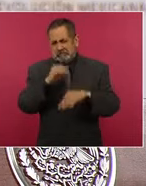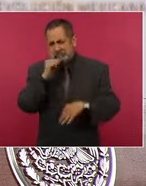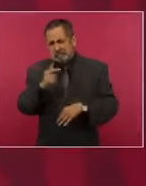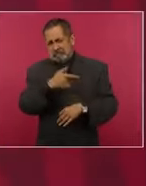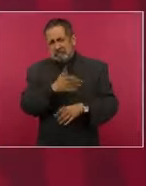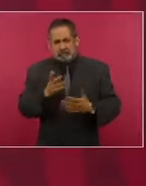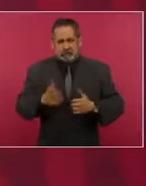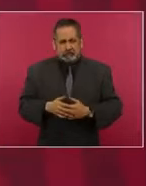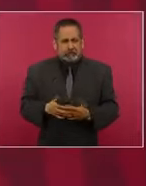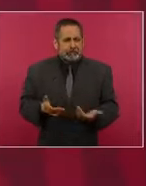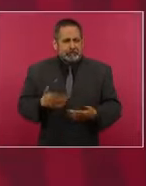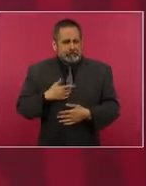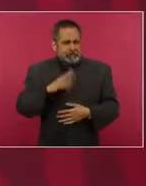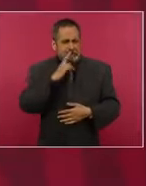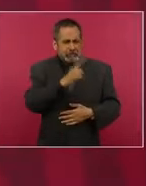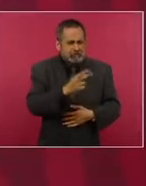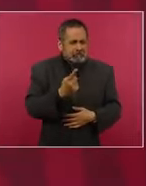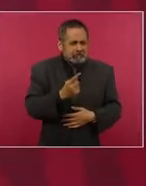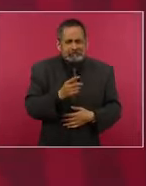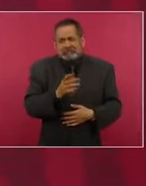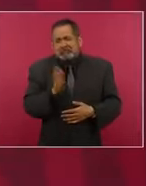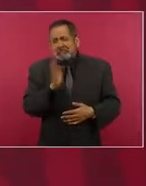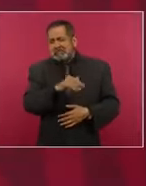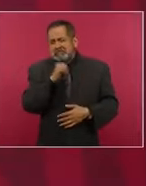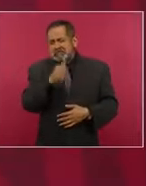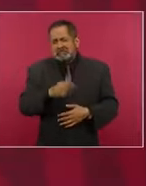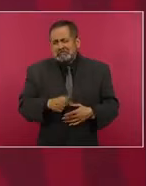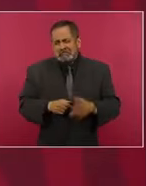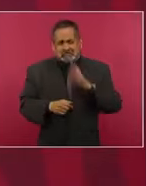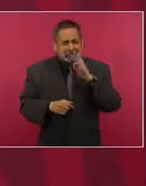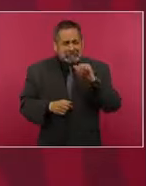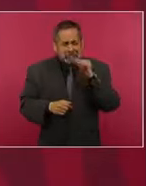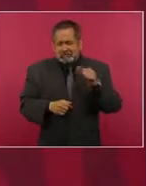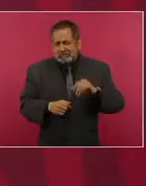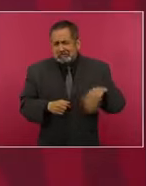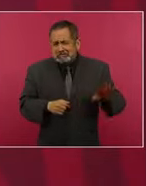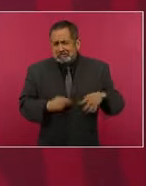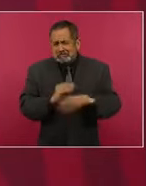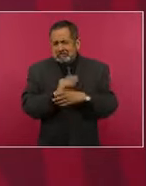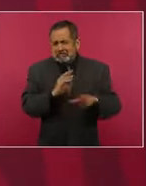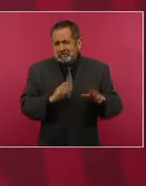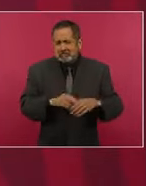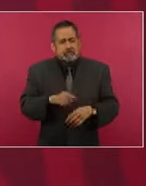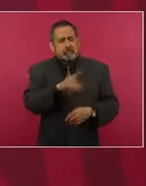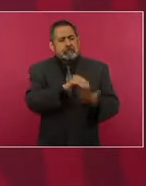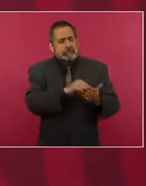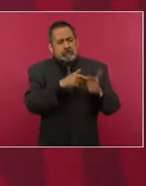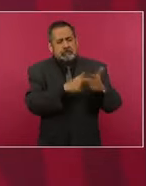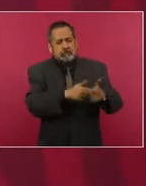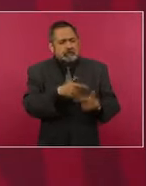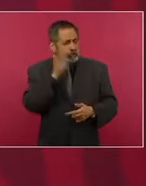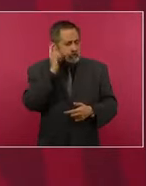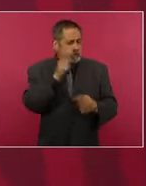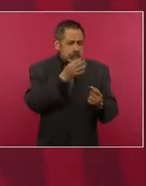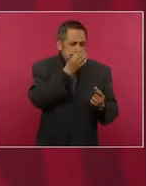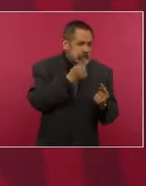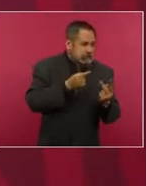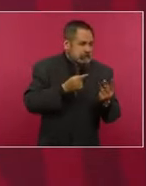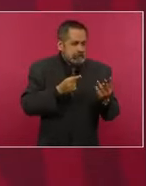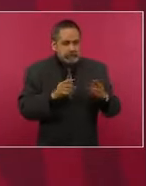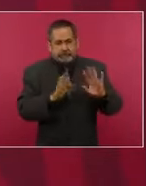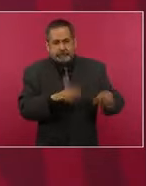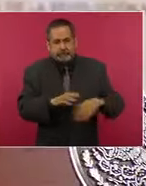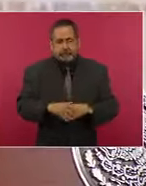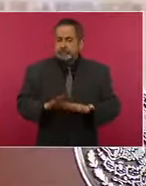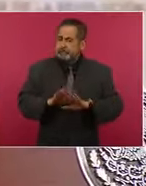Pero, ¿qué voy a contestarles? O sea, nada. Y van a seguir así, ojalá y sean pocos. Ahora